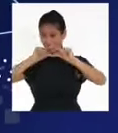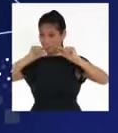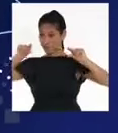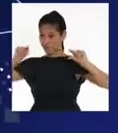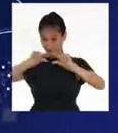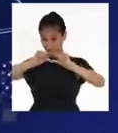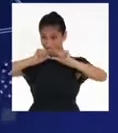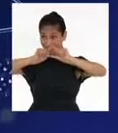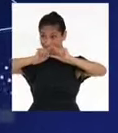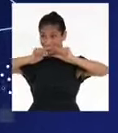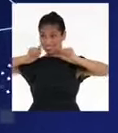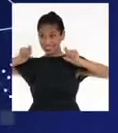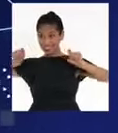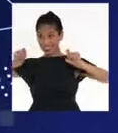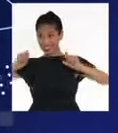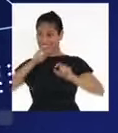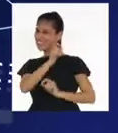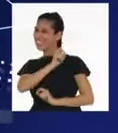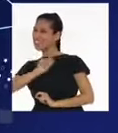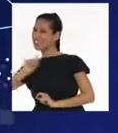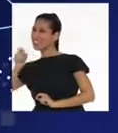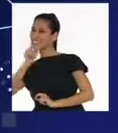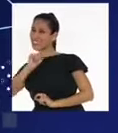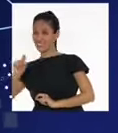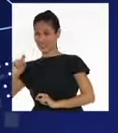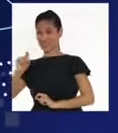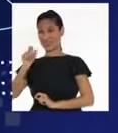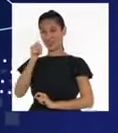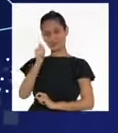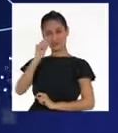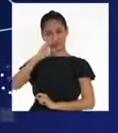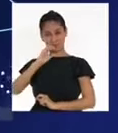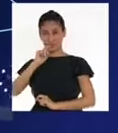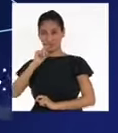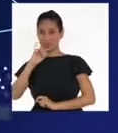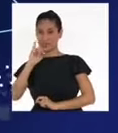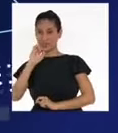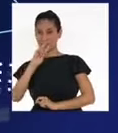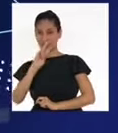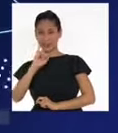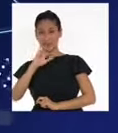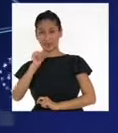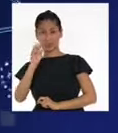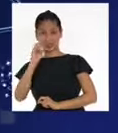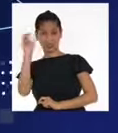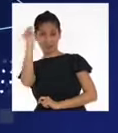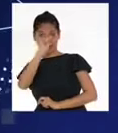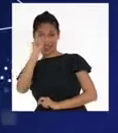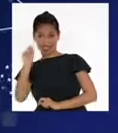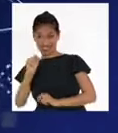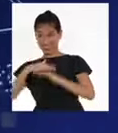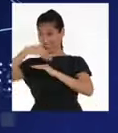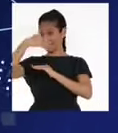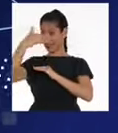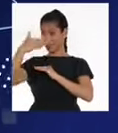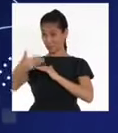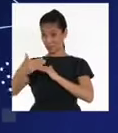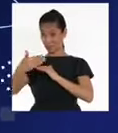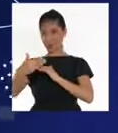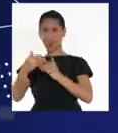y escribimos las actividades. Luego en el eje vertical escribimos los